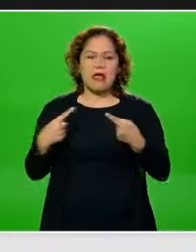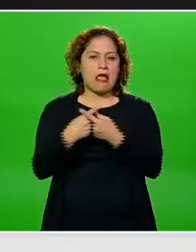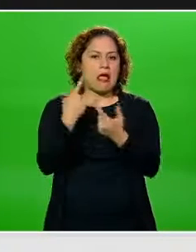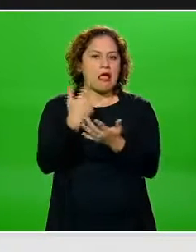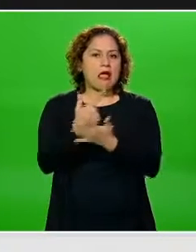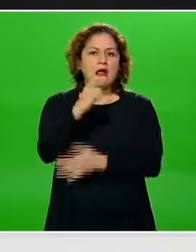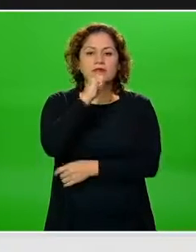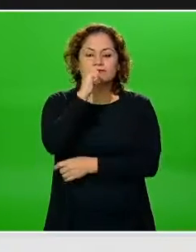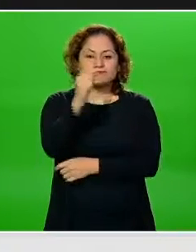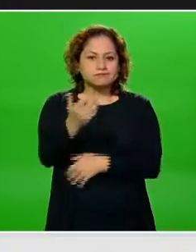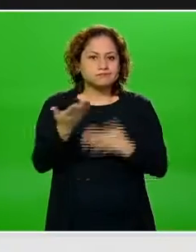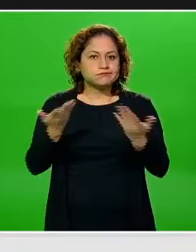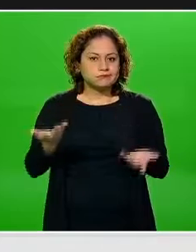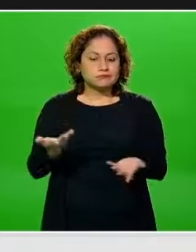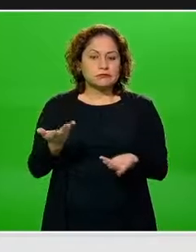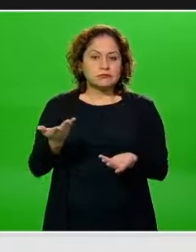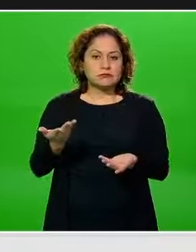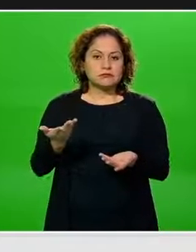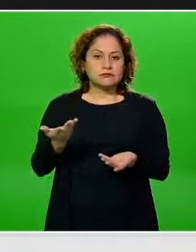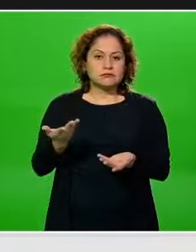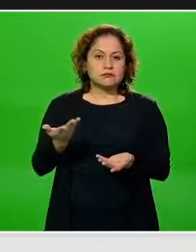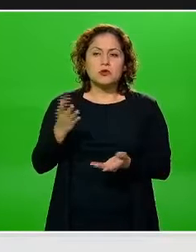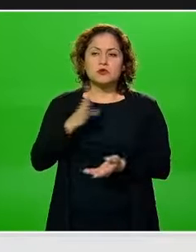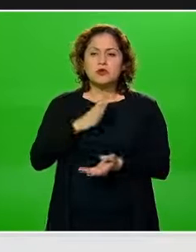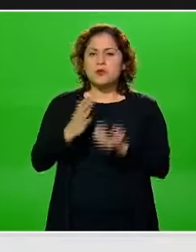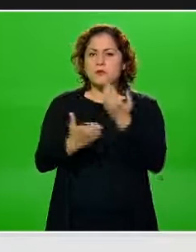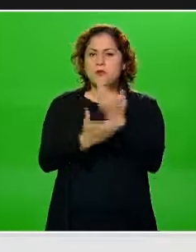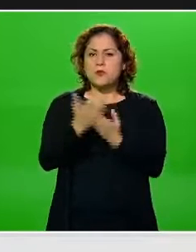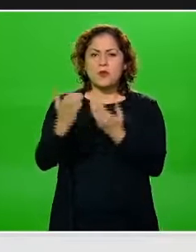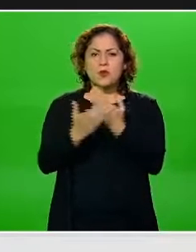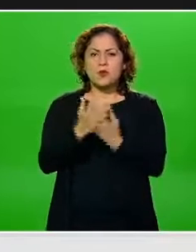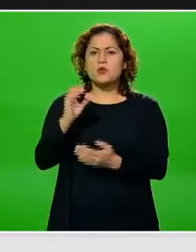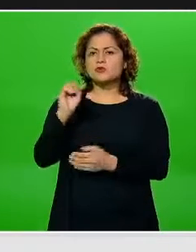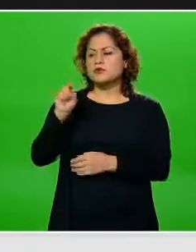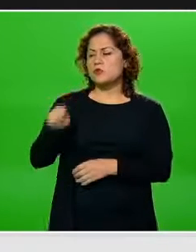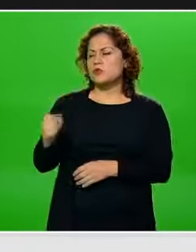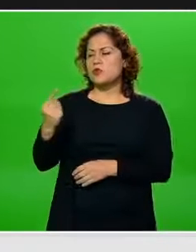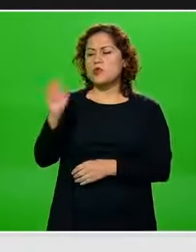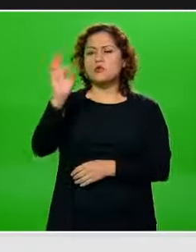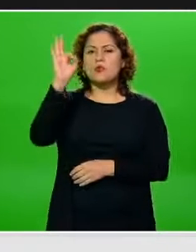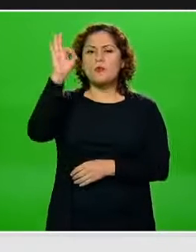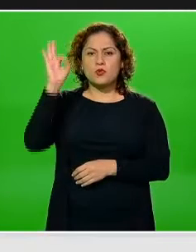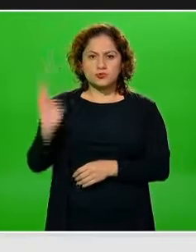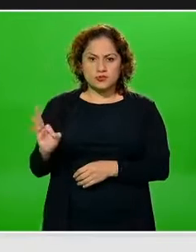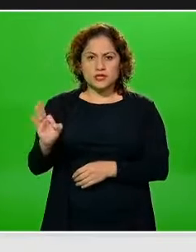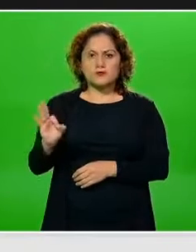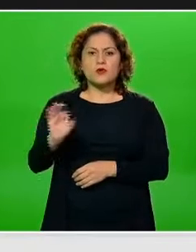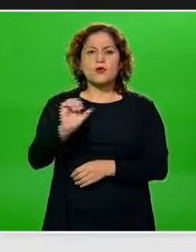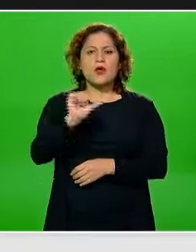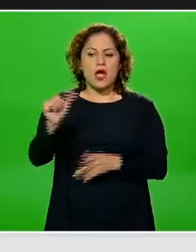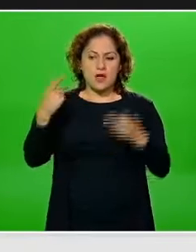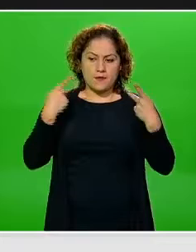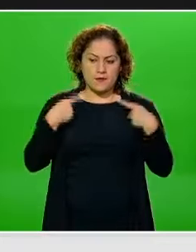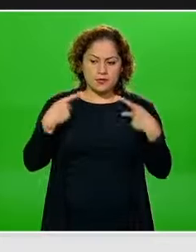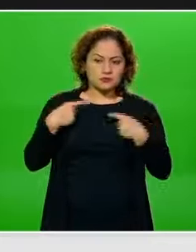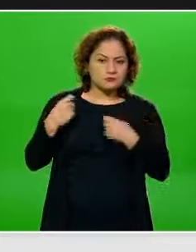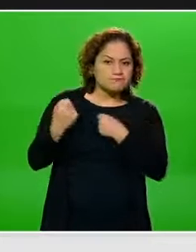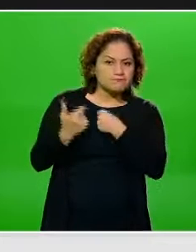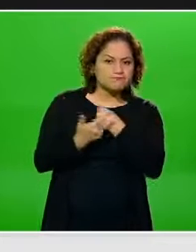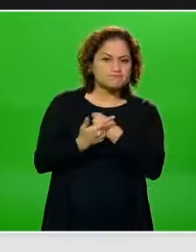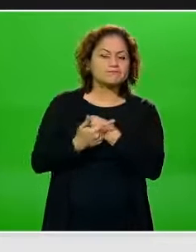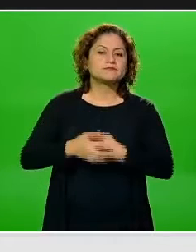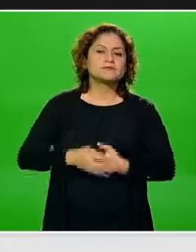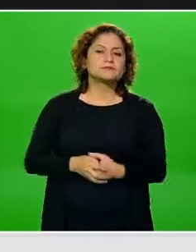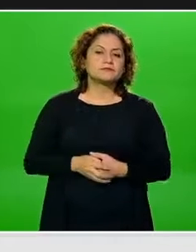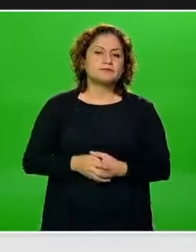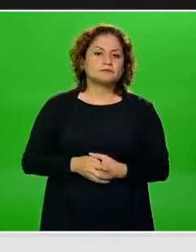de las dosis que se han aplicado llegaron a generar algún tipo de SAVI. Y cuando vemos en tipos